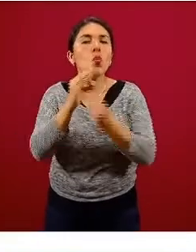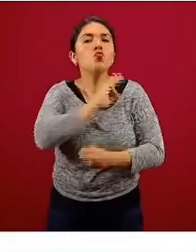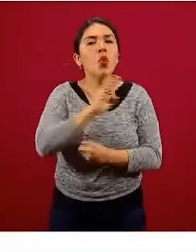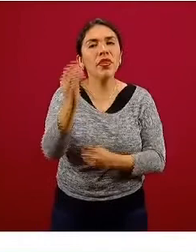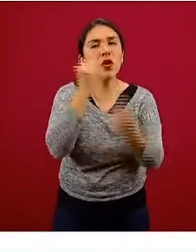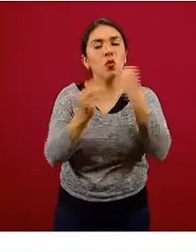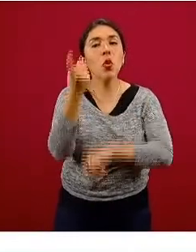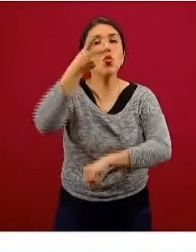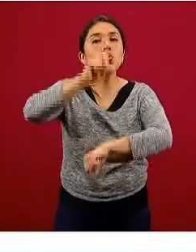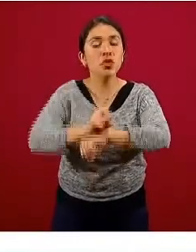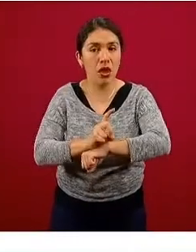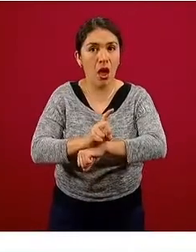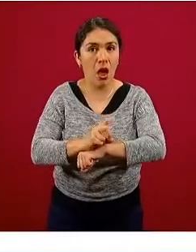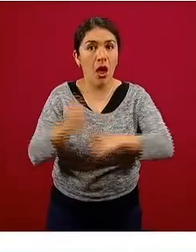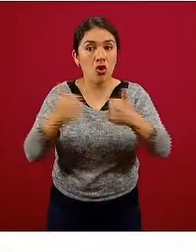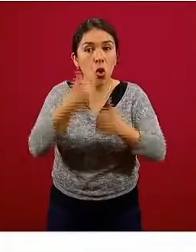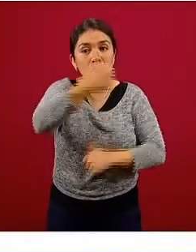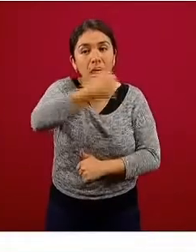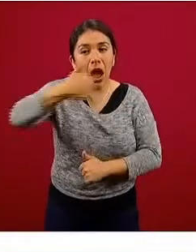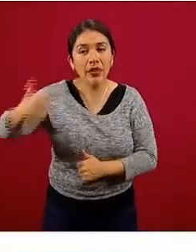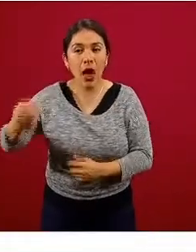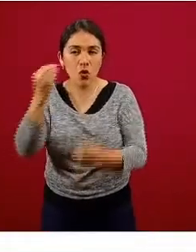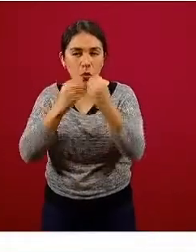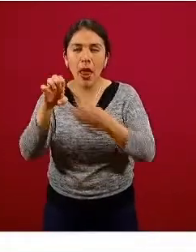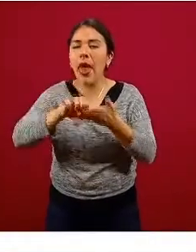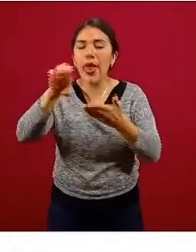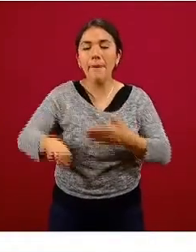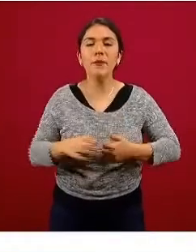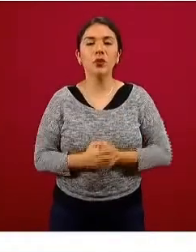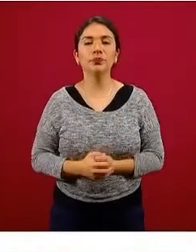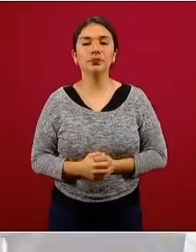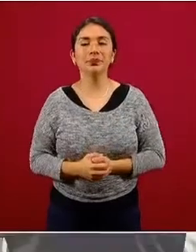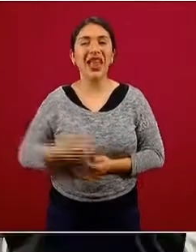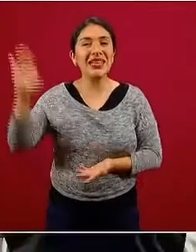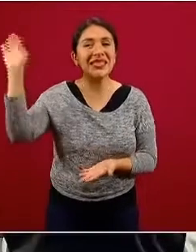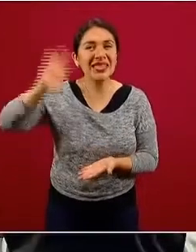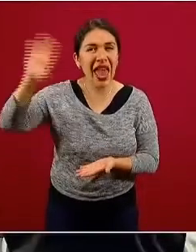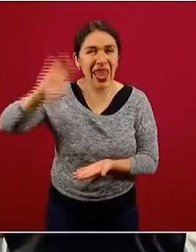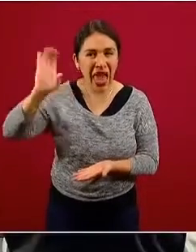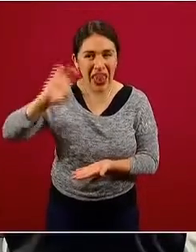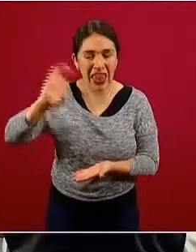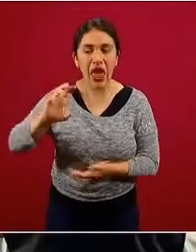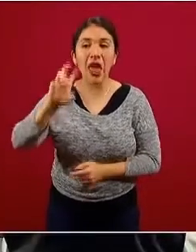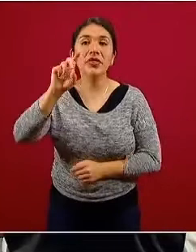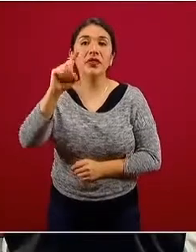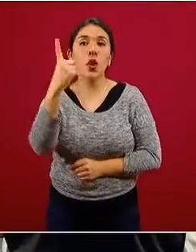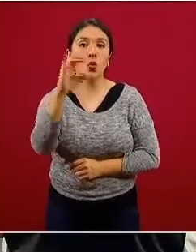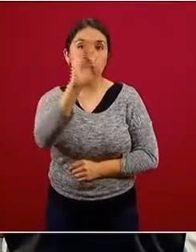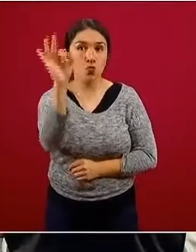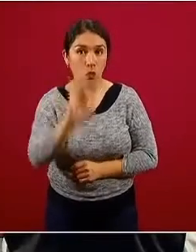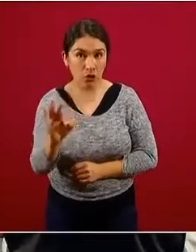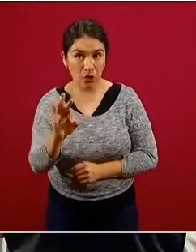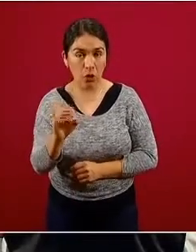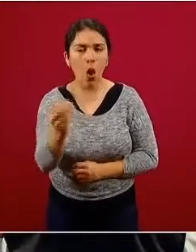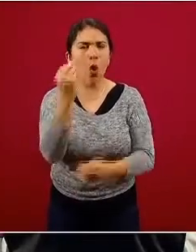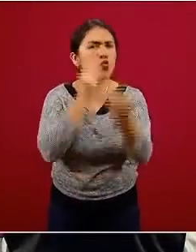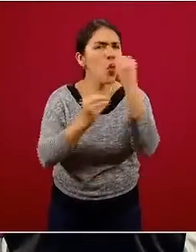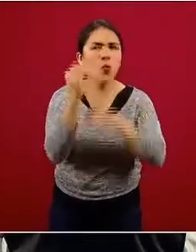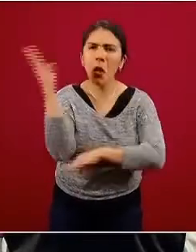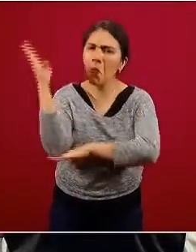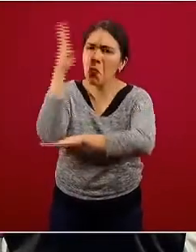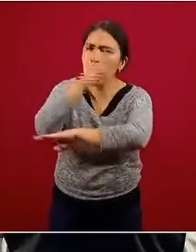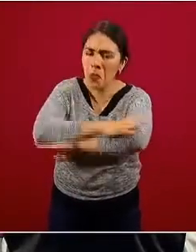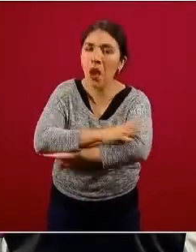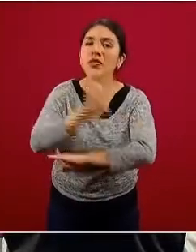de calorías al día consumidas por cada grupo de alimento. Por ejemplo, cereales, 31% de toda la comida